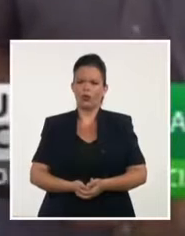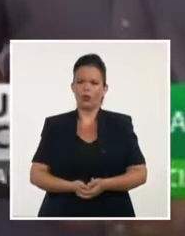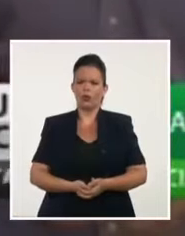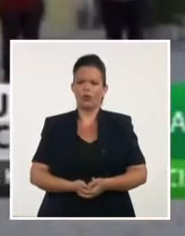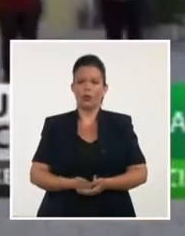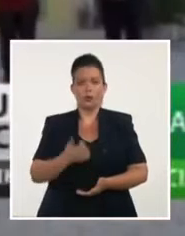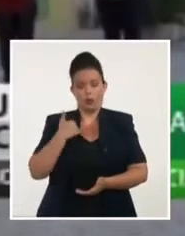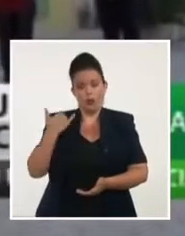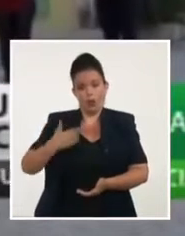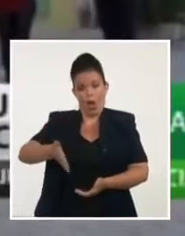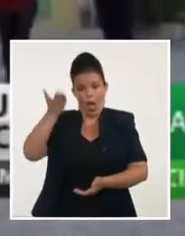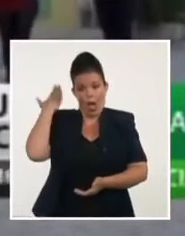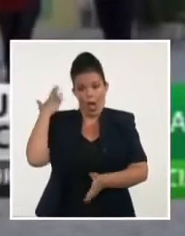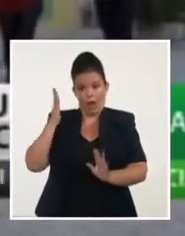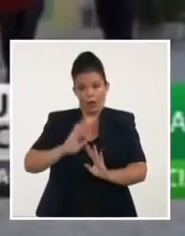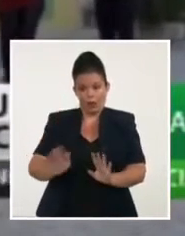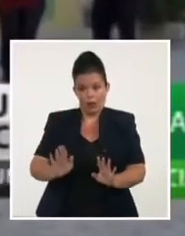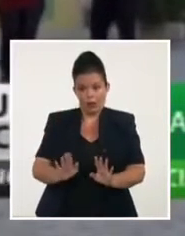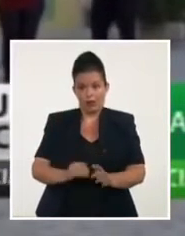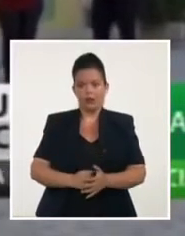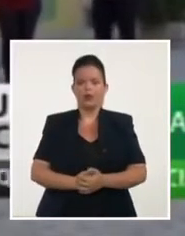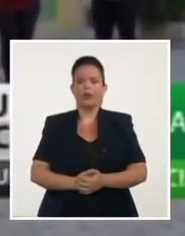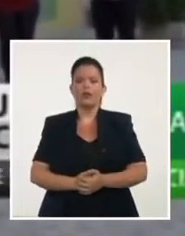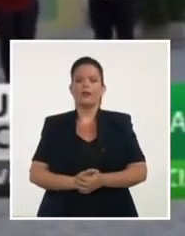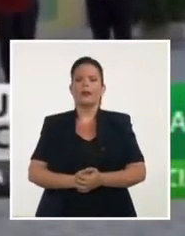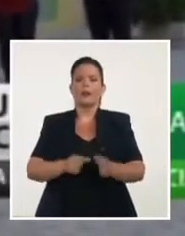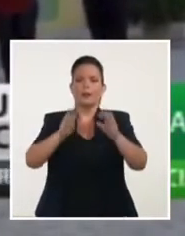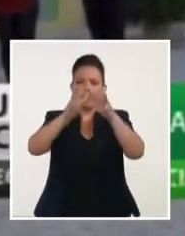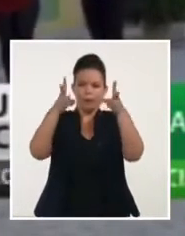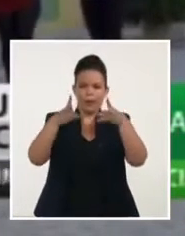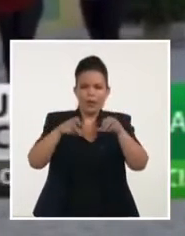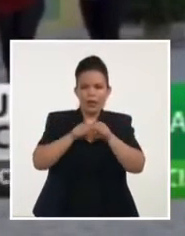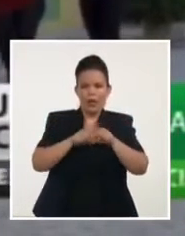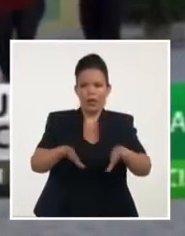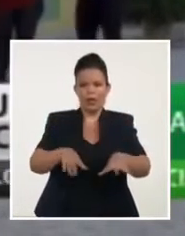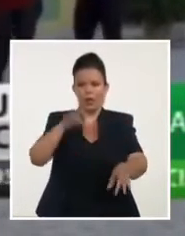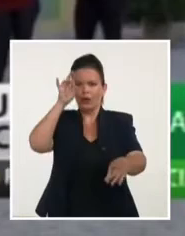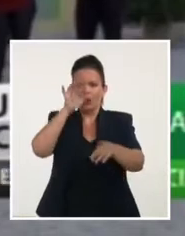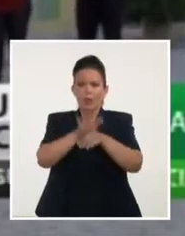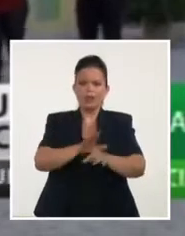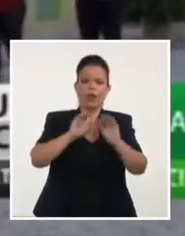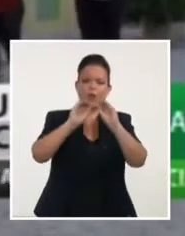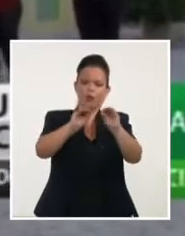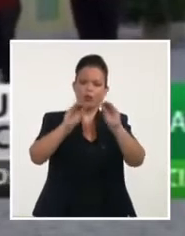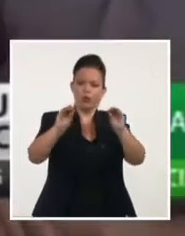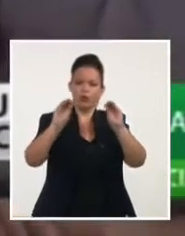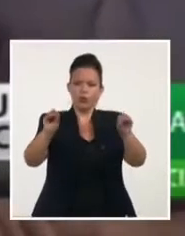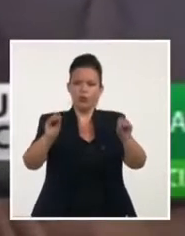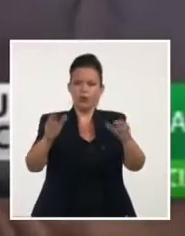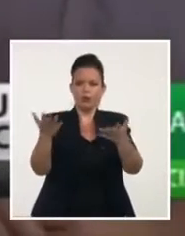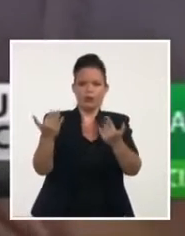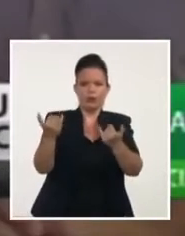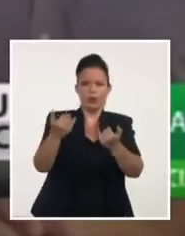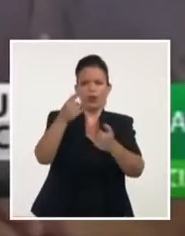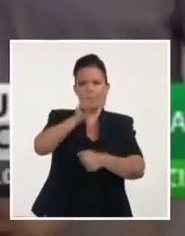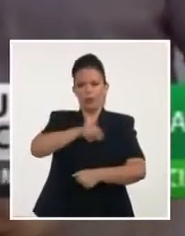digamos que los llamados a la gente, ¿no?, a que saliera a la calle, a que se levantara contra el gobierno, había